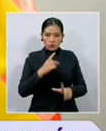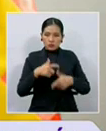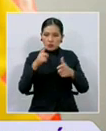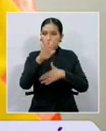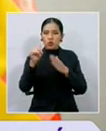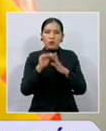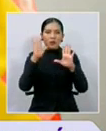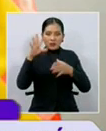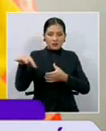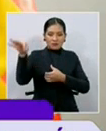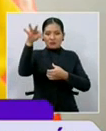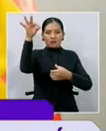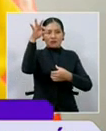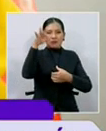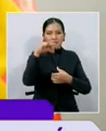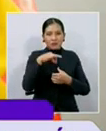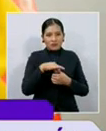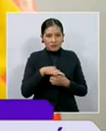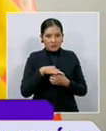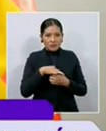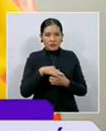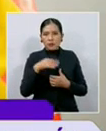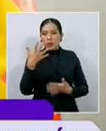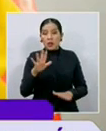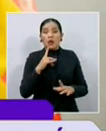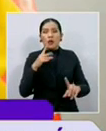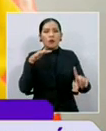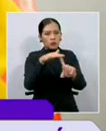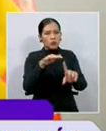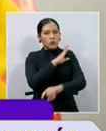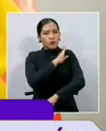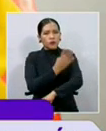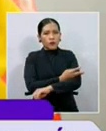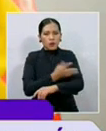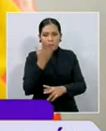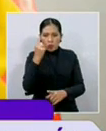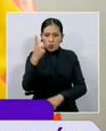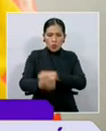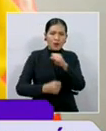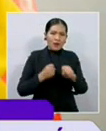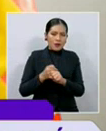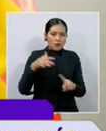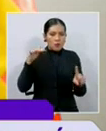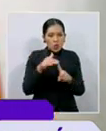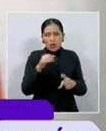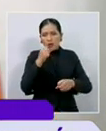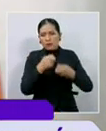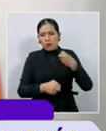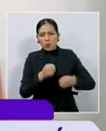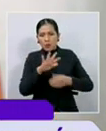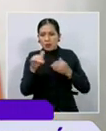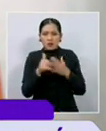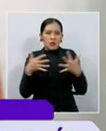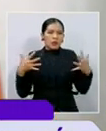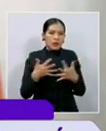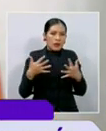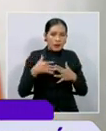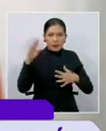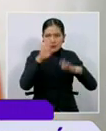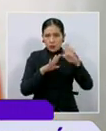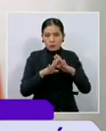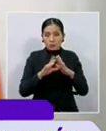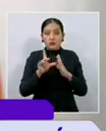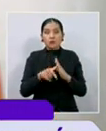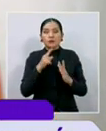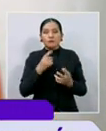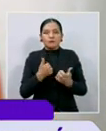suajayo, que había sido duramente golpeado por un año de convulsión y violencia sistemática. Fortalecimos la